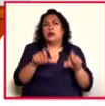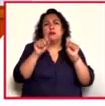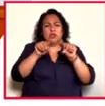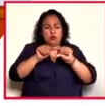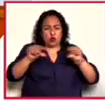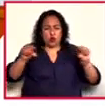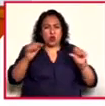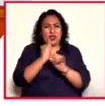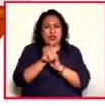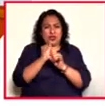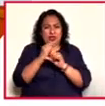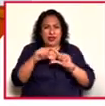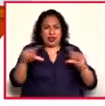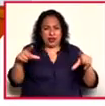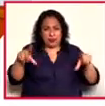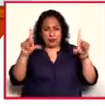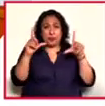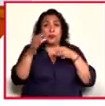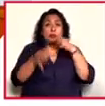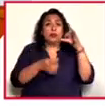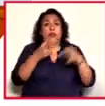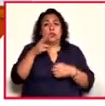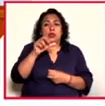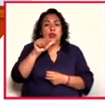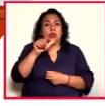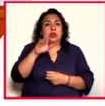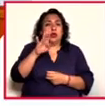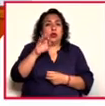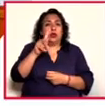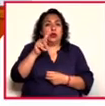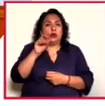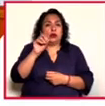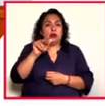pantalla. Noticias 22, Alberto Aranda.